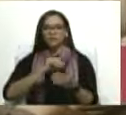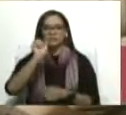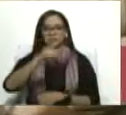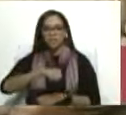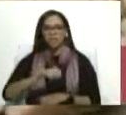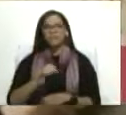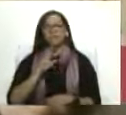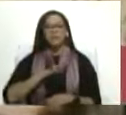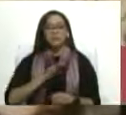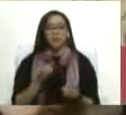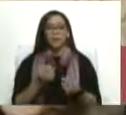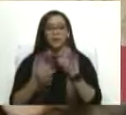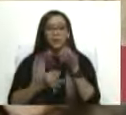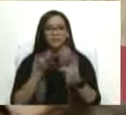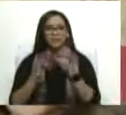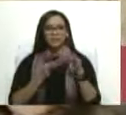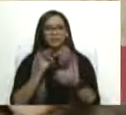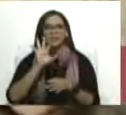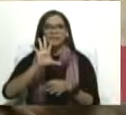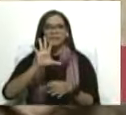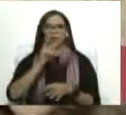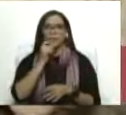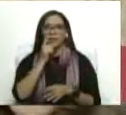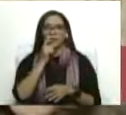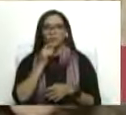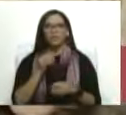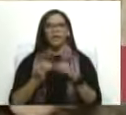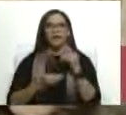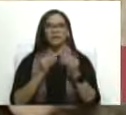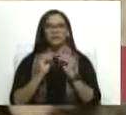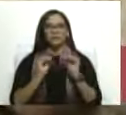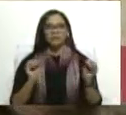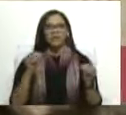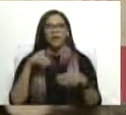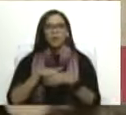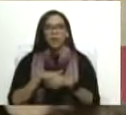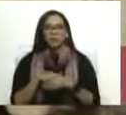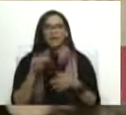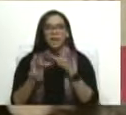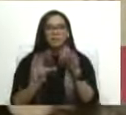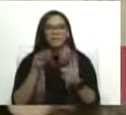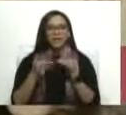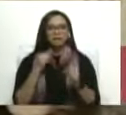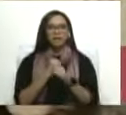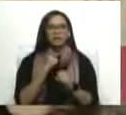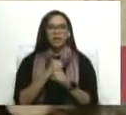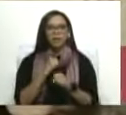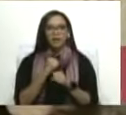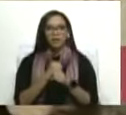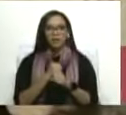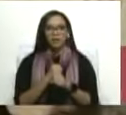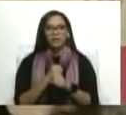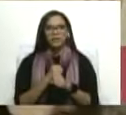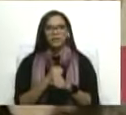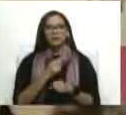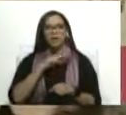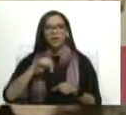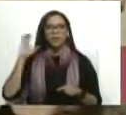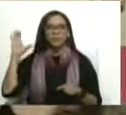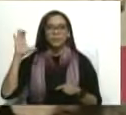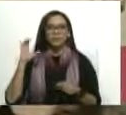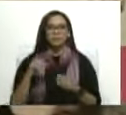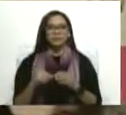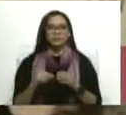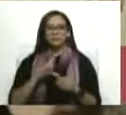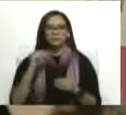Hemos estado explicando las 5 preguntas, haciendo el llamado al voto, explicando a los trabajadores y a las trabajadoras de nuestra patria.